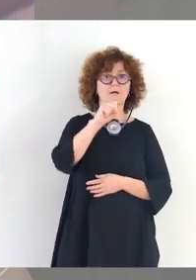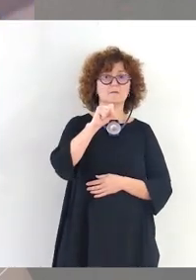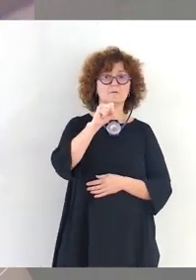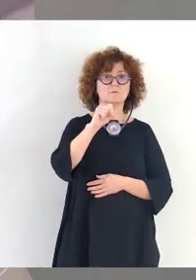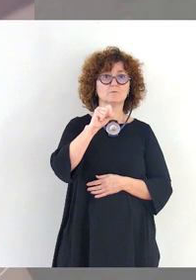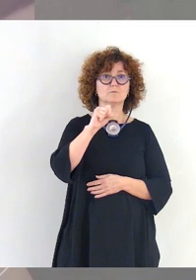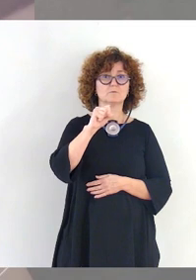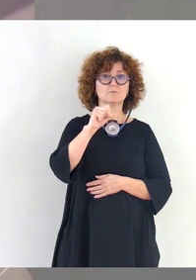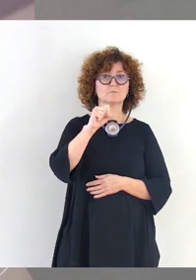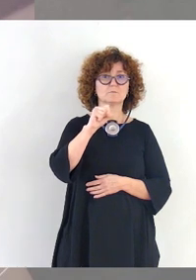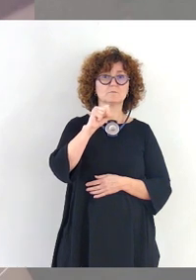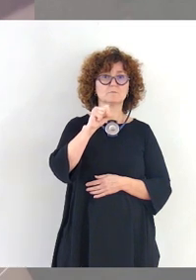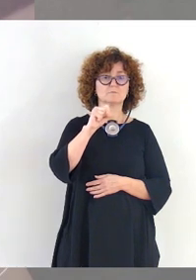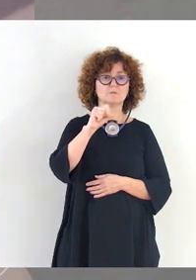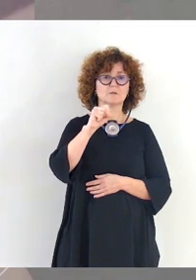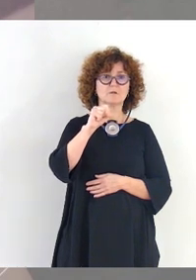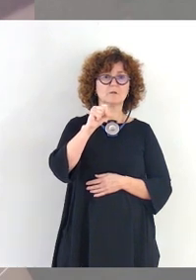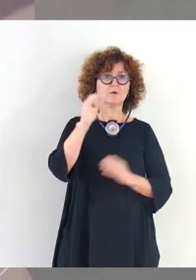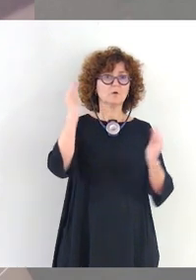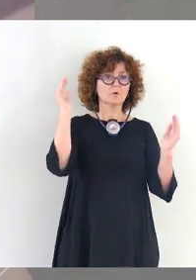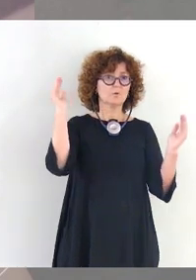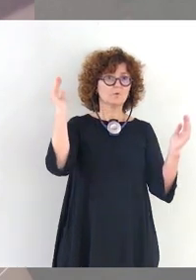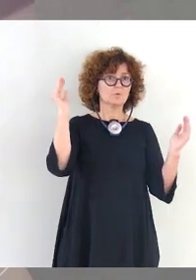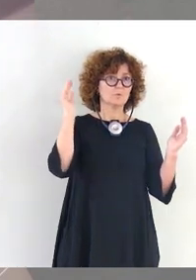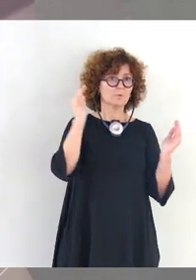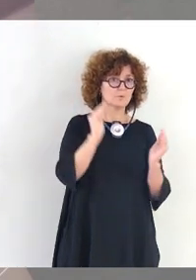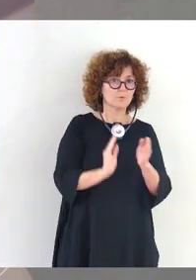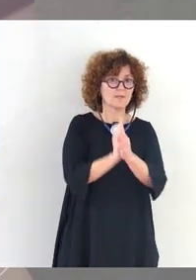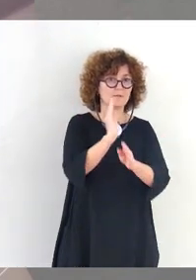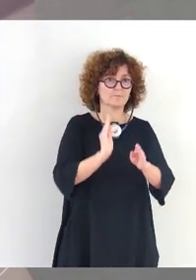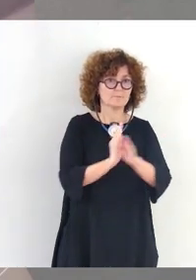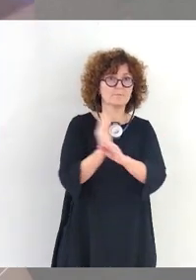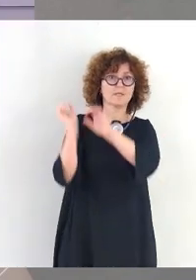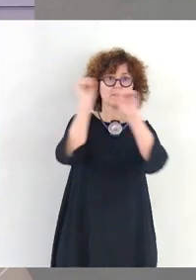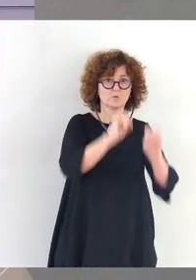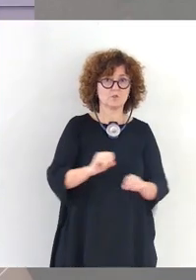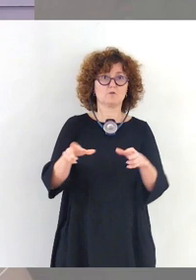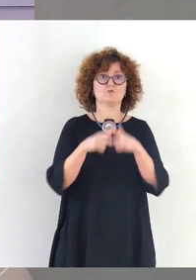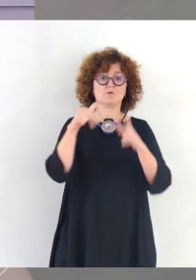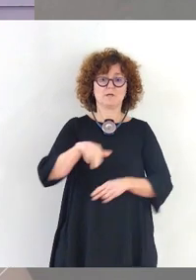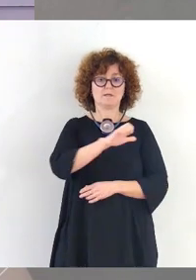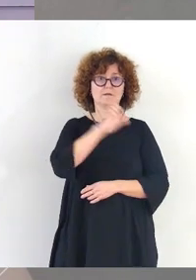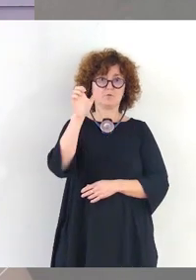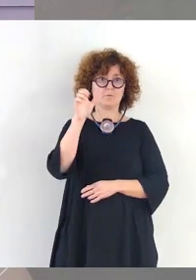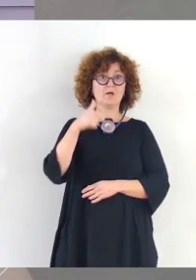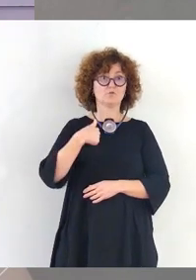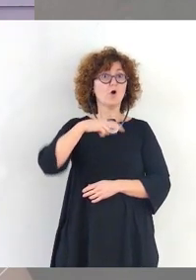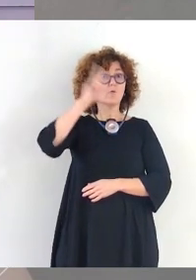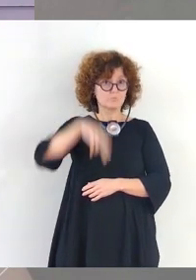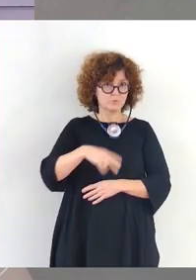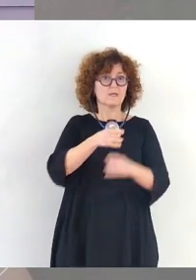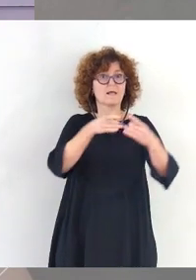disminución concertada en la inversión en la protección social en Europa Yo soy de Irlanda un país en el que